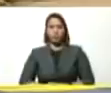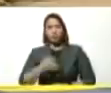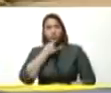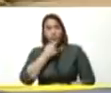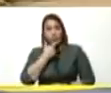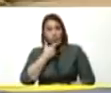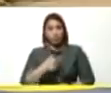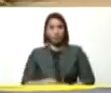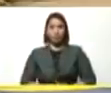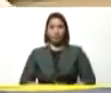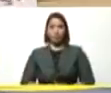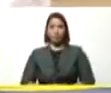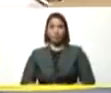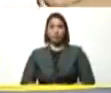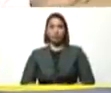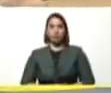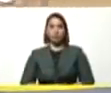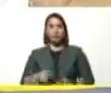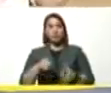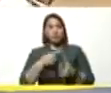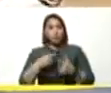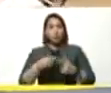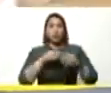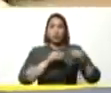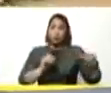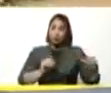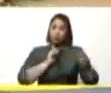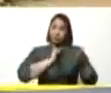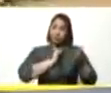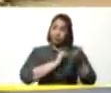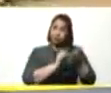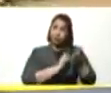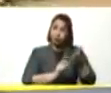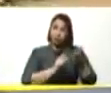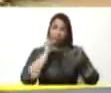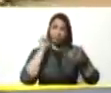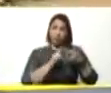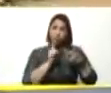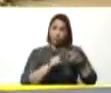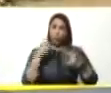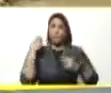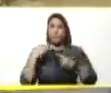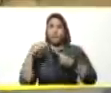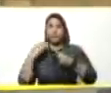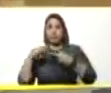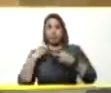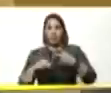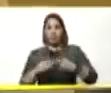hermosa. Entonces la tierra, póngala allí. Segundo, los materiales.